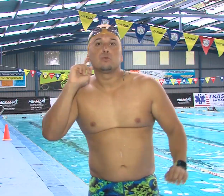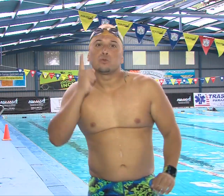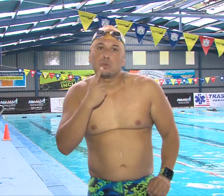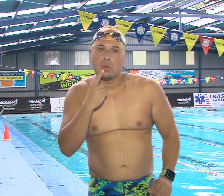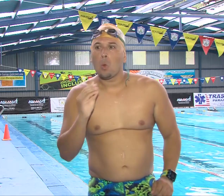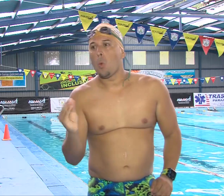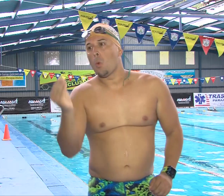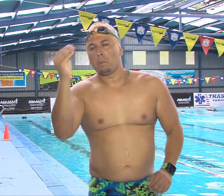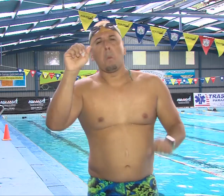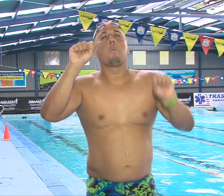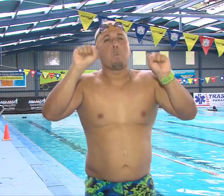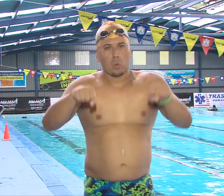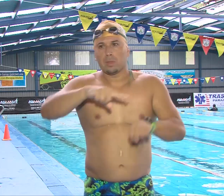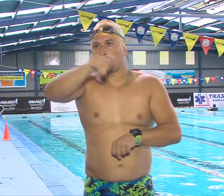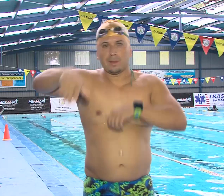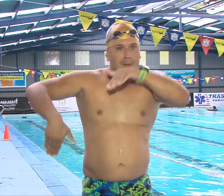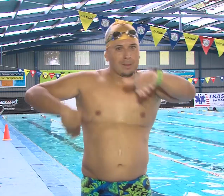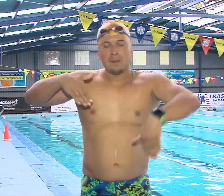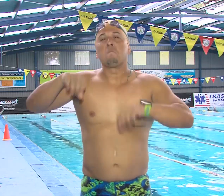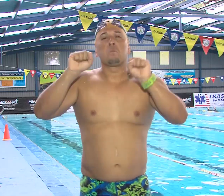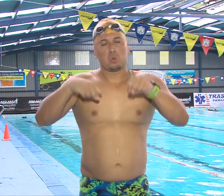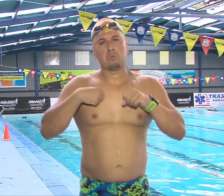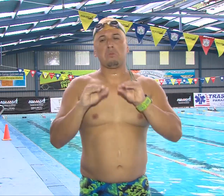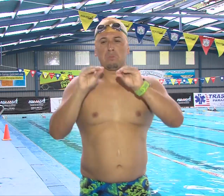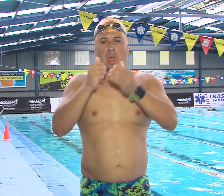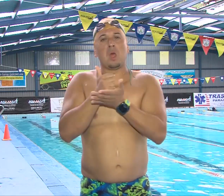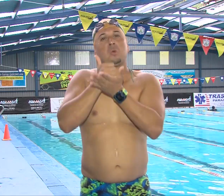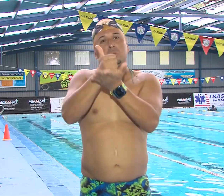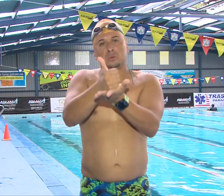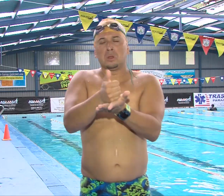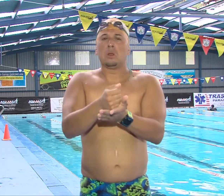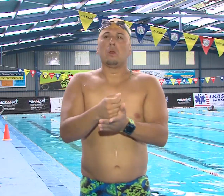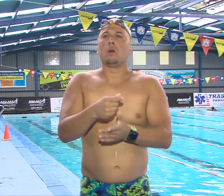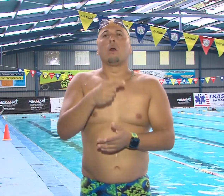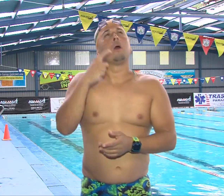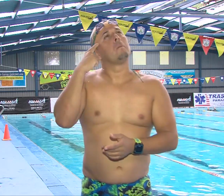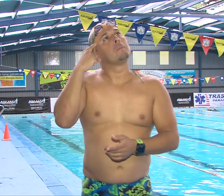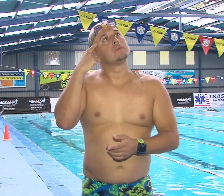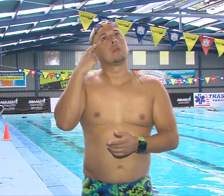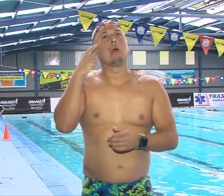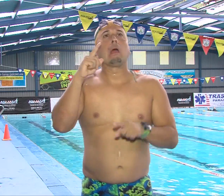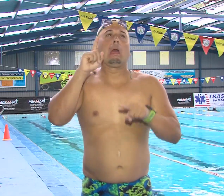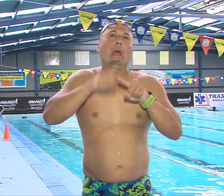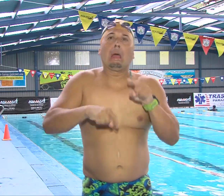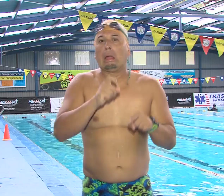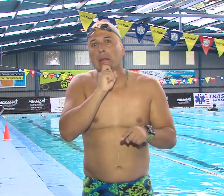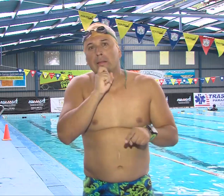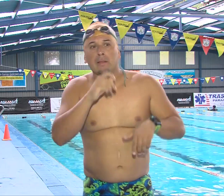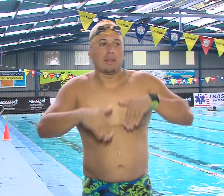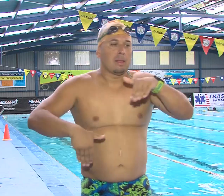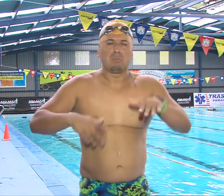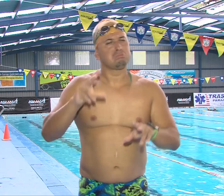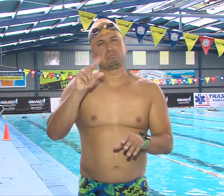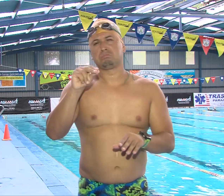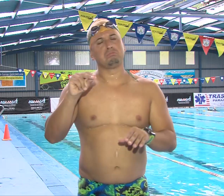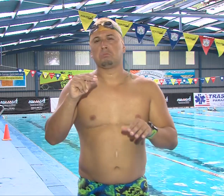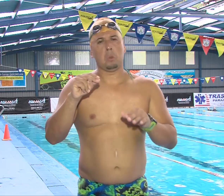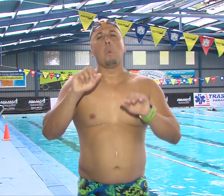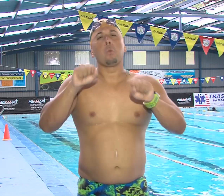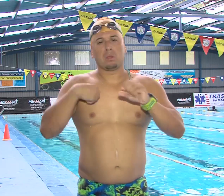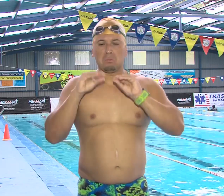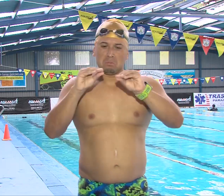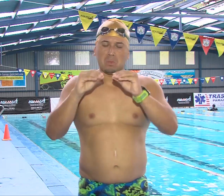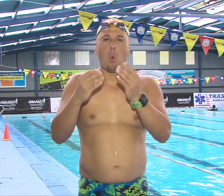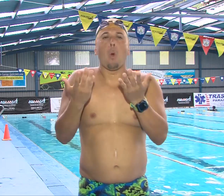y jóvenes sordos y decirles que pueden nadar. Podemos apoyarlos y ayudarlos. Hay muchos pensamientos negativos. No,